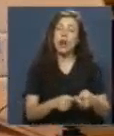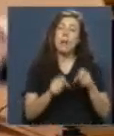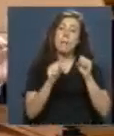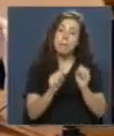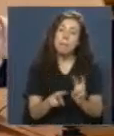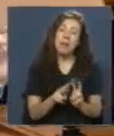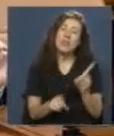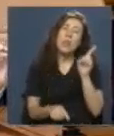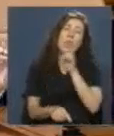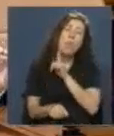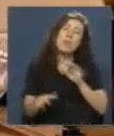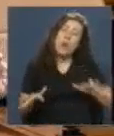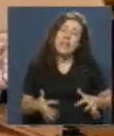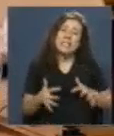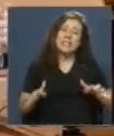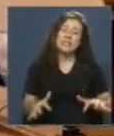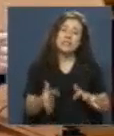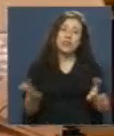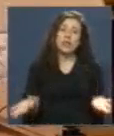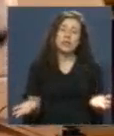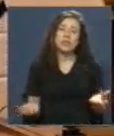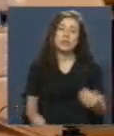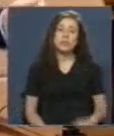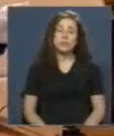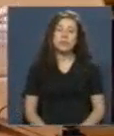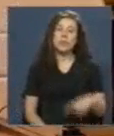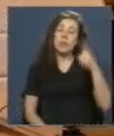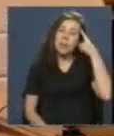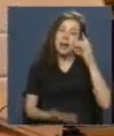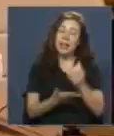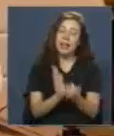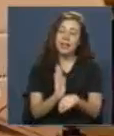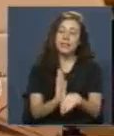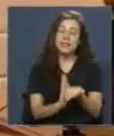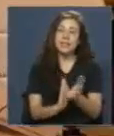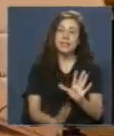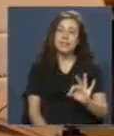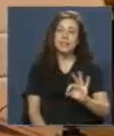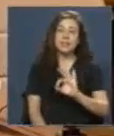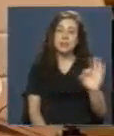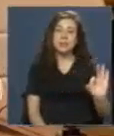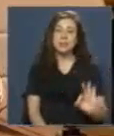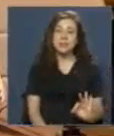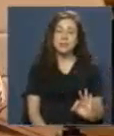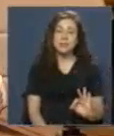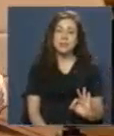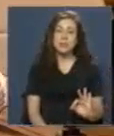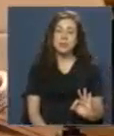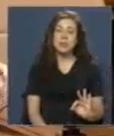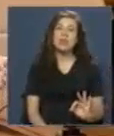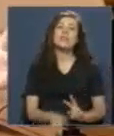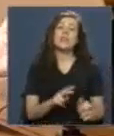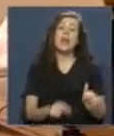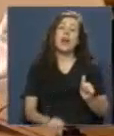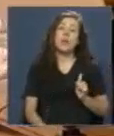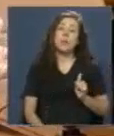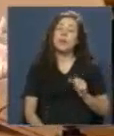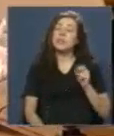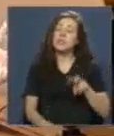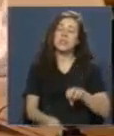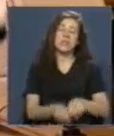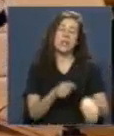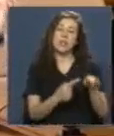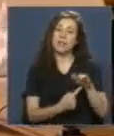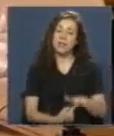hacer un último esfuerzo para que este reajuste del 50% se aplique sin